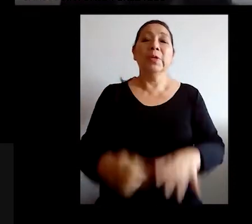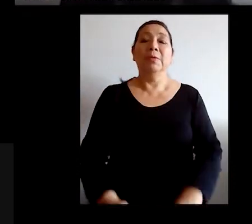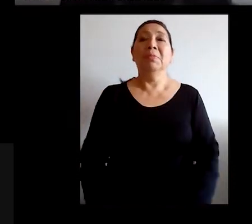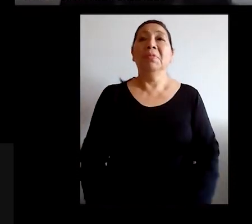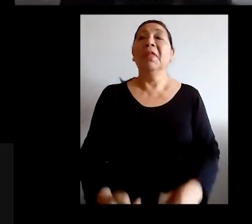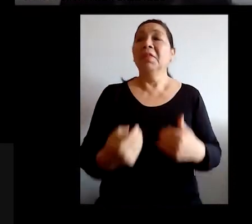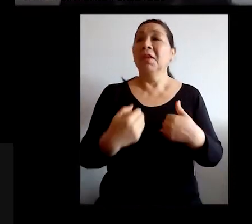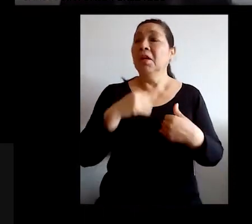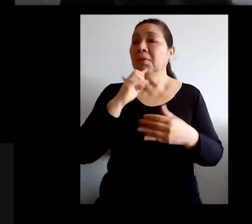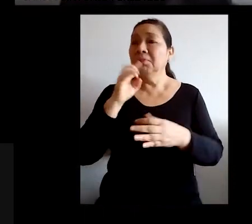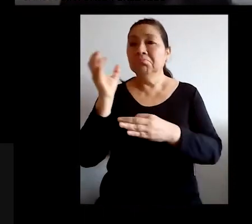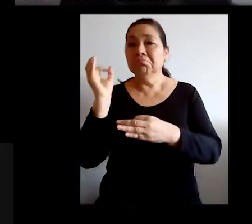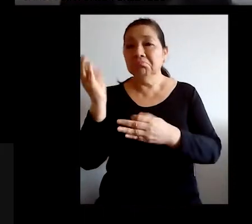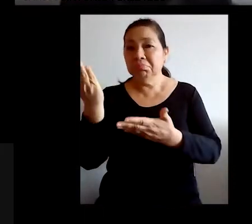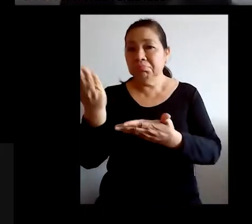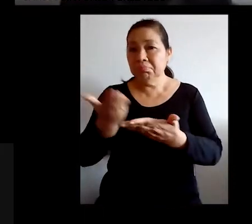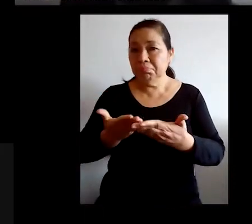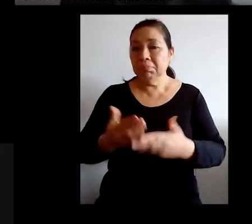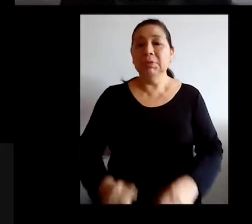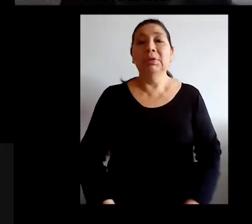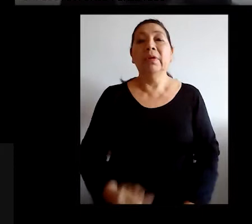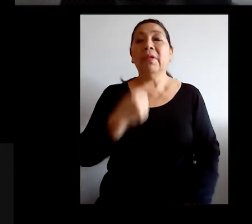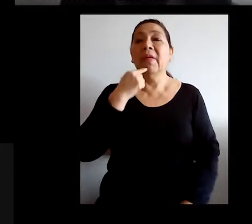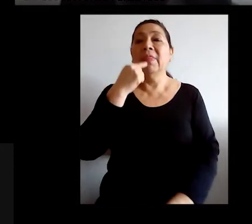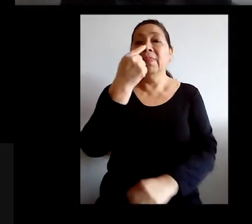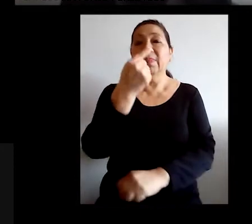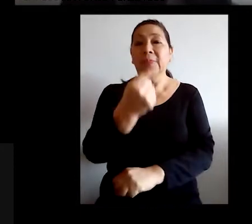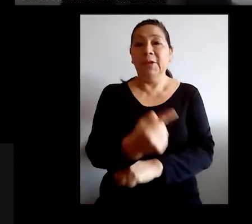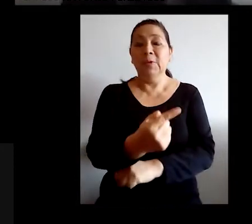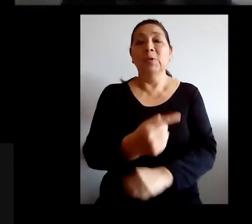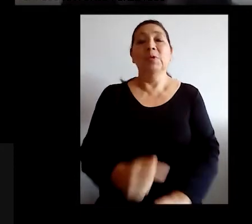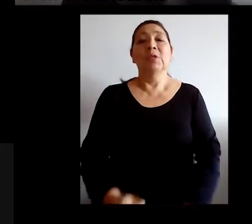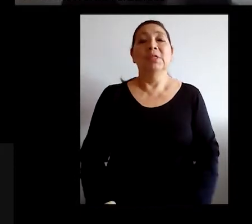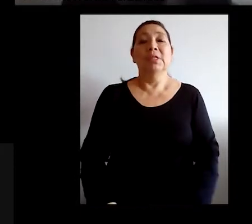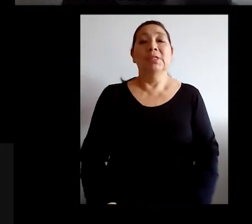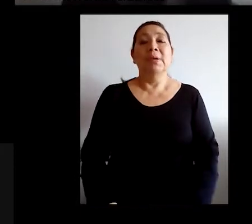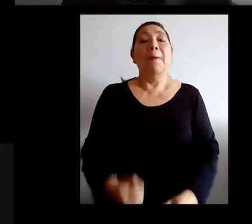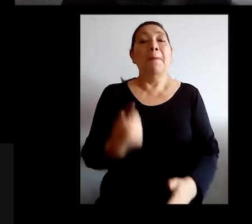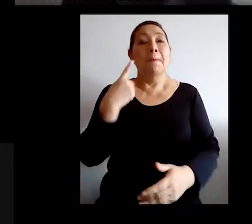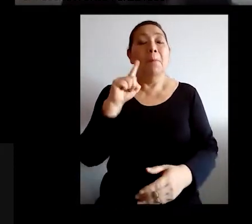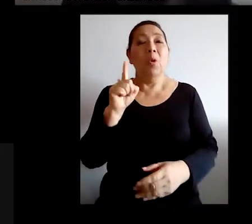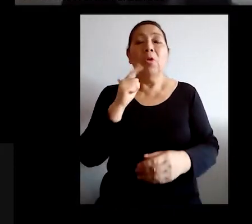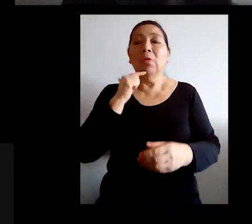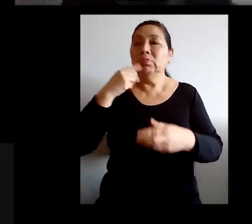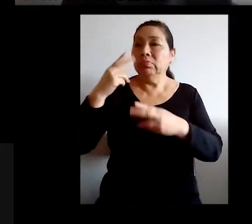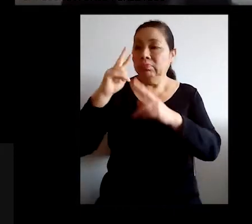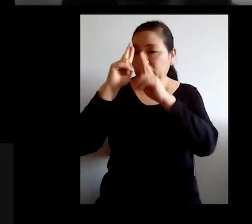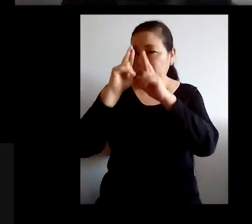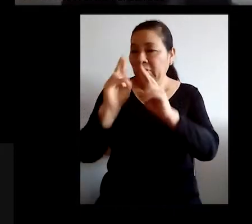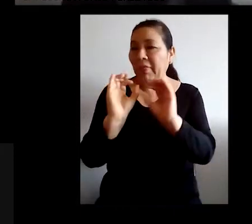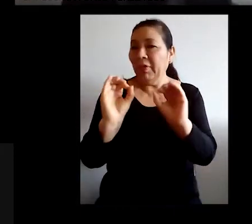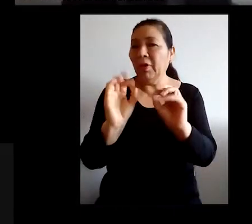2019, tiene como sustento de la denuncia los actos lesivos sobre la vulneración